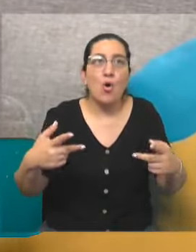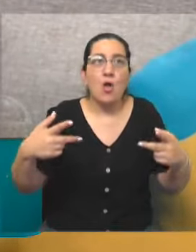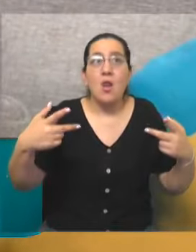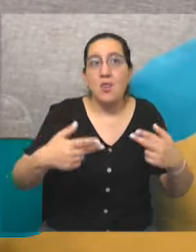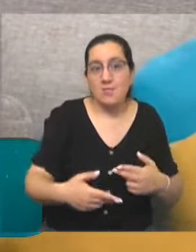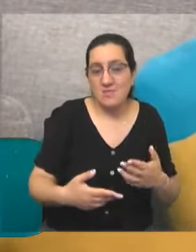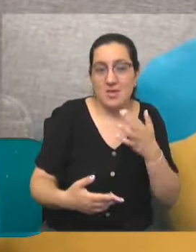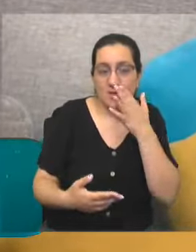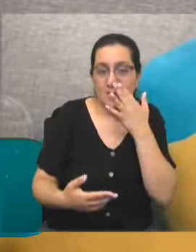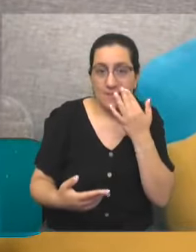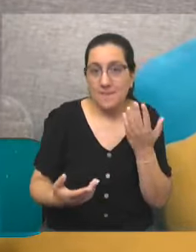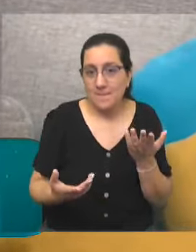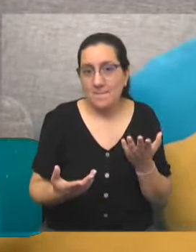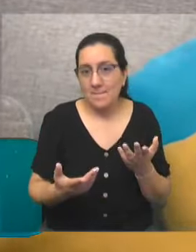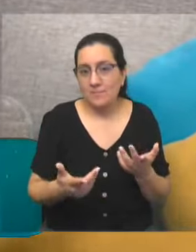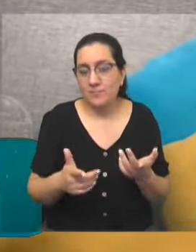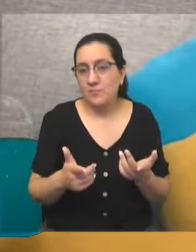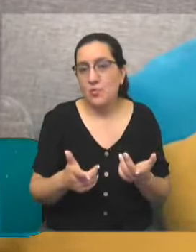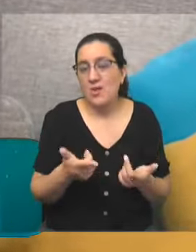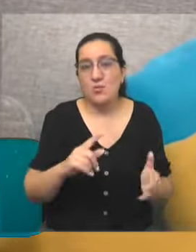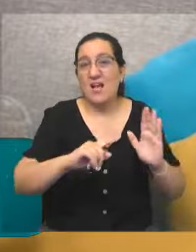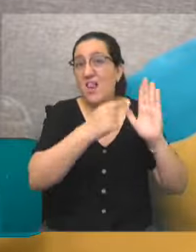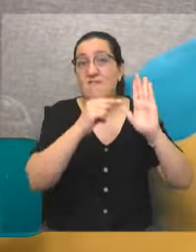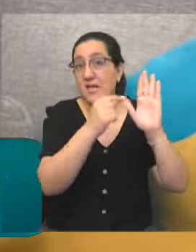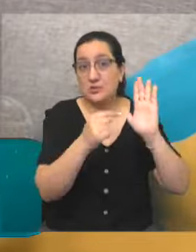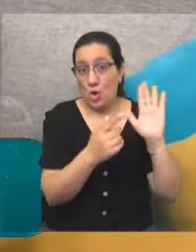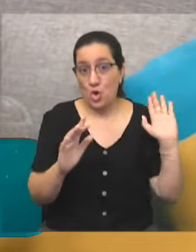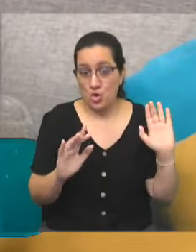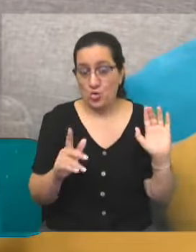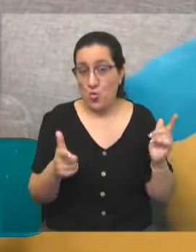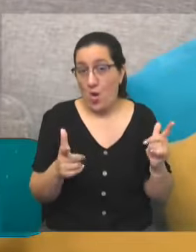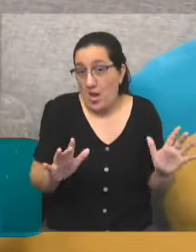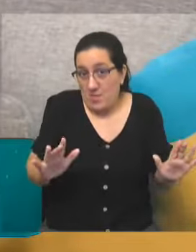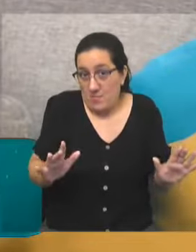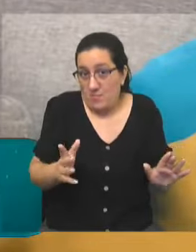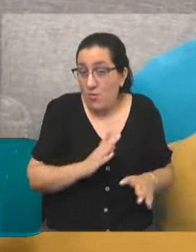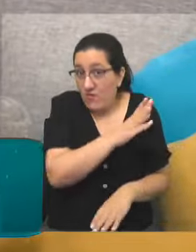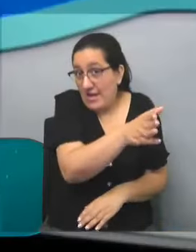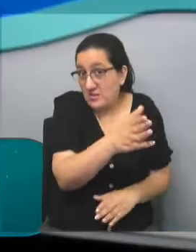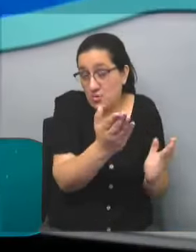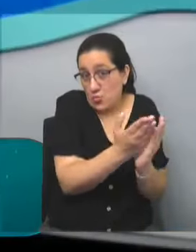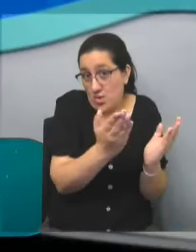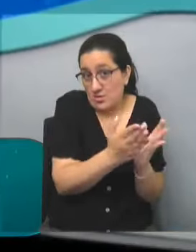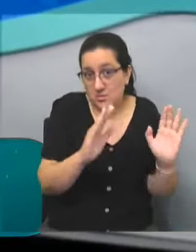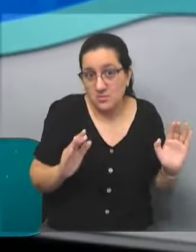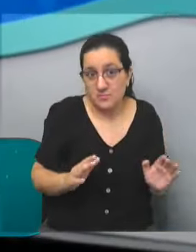otros condicionantes, obviamente, pero no hay un condicionante que responda a una calificación. Eso como para contarte un ejemplo de loco. No, de cómo